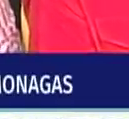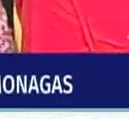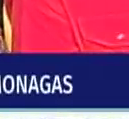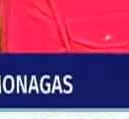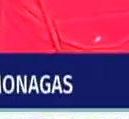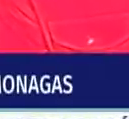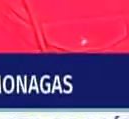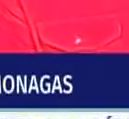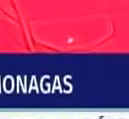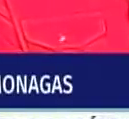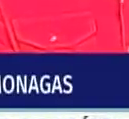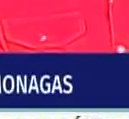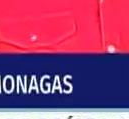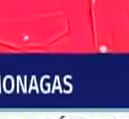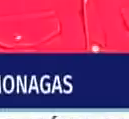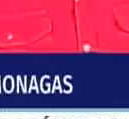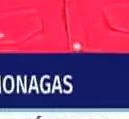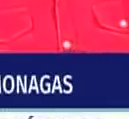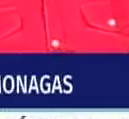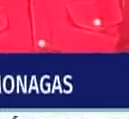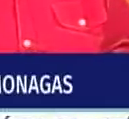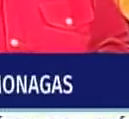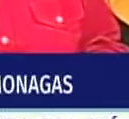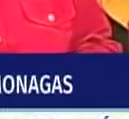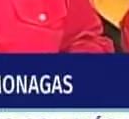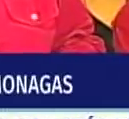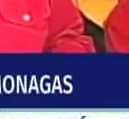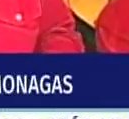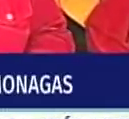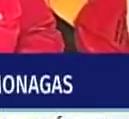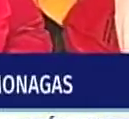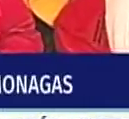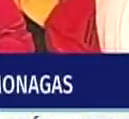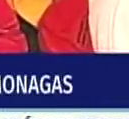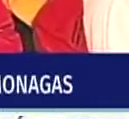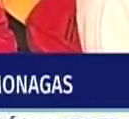concejales, quienes gobiernan, hermanos de la Fuerza Armada,